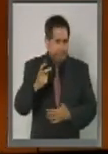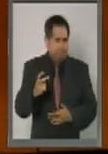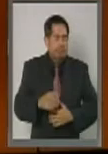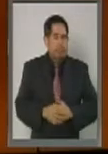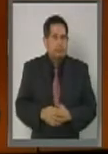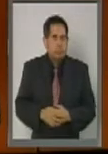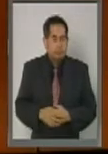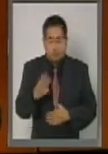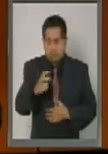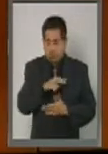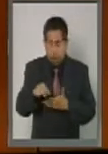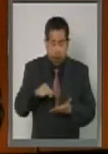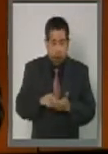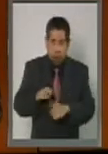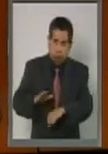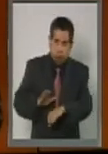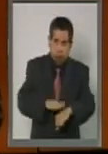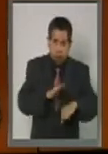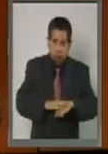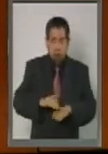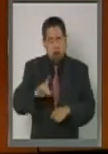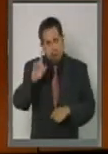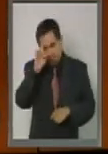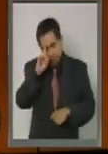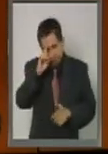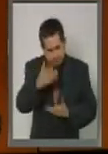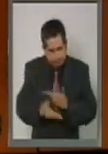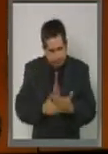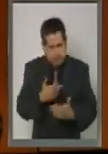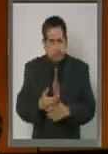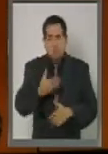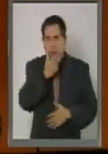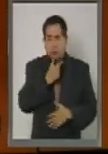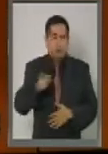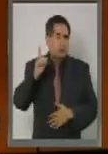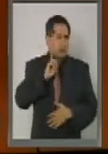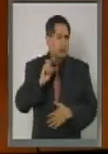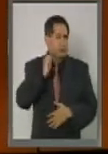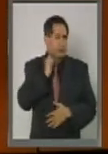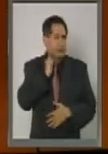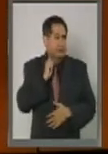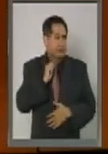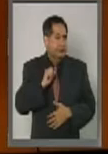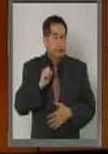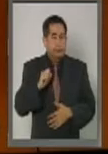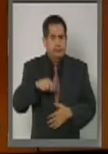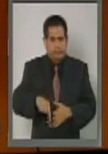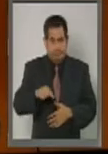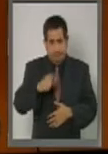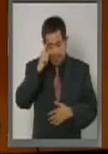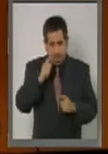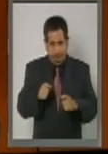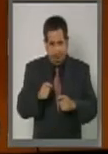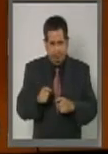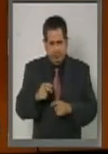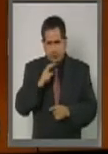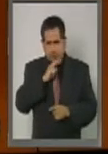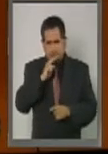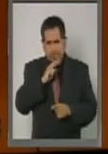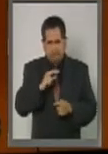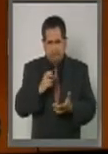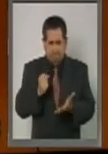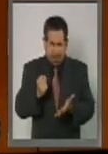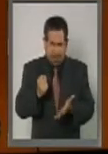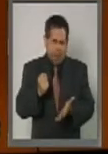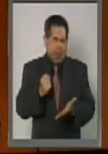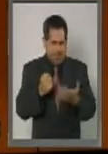tribuna, exhortar a las senadoras y a los senadores a dar